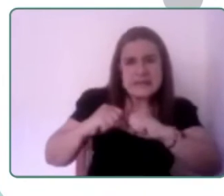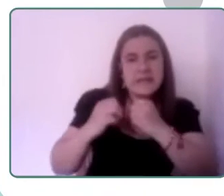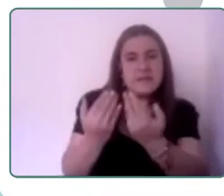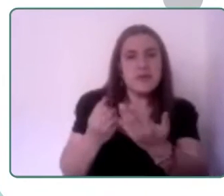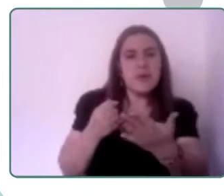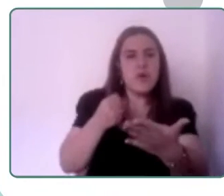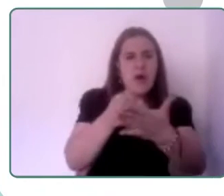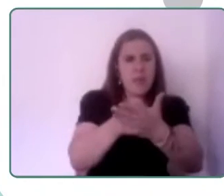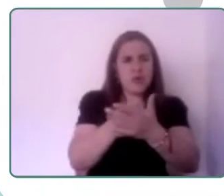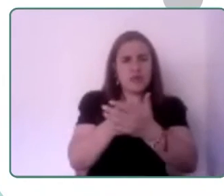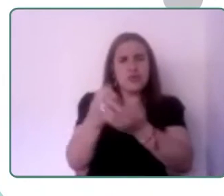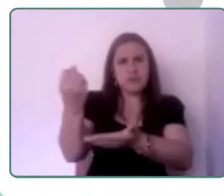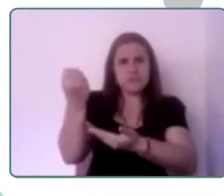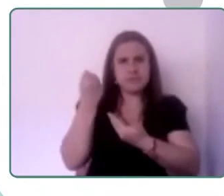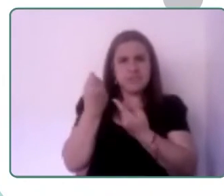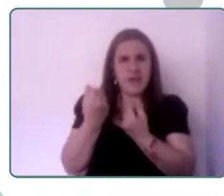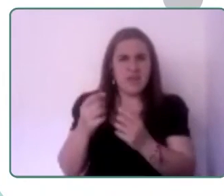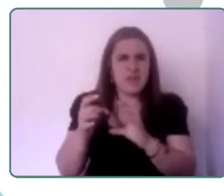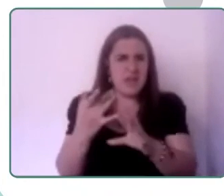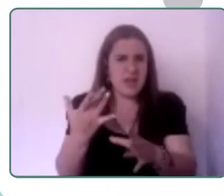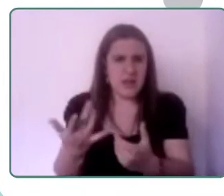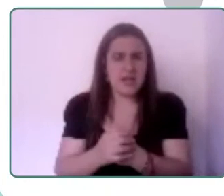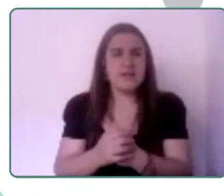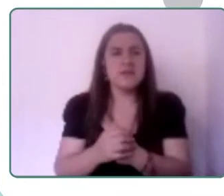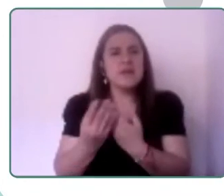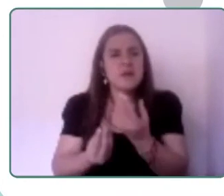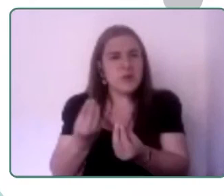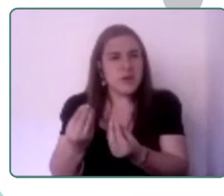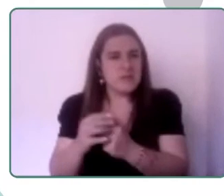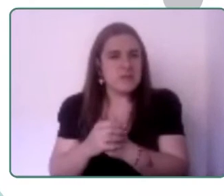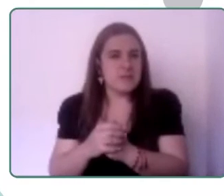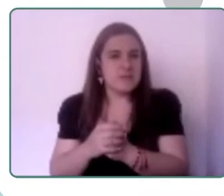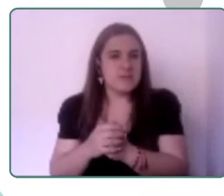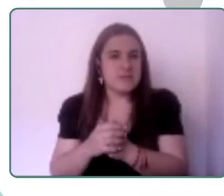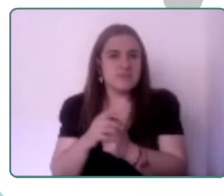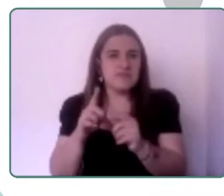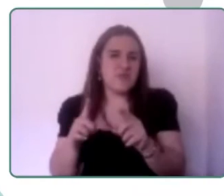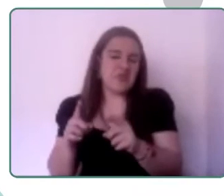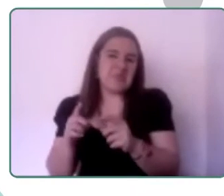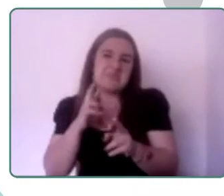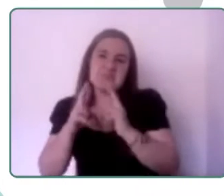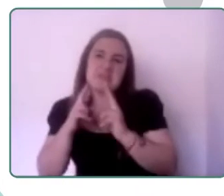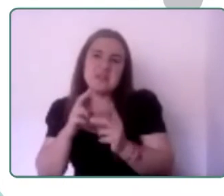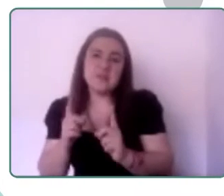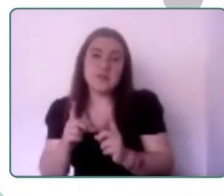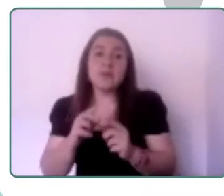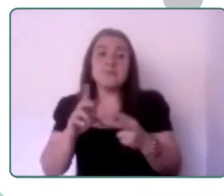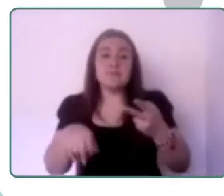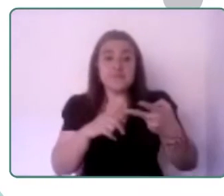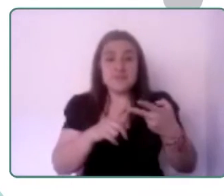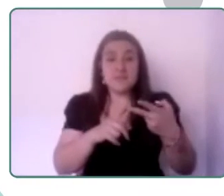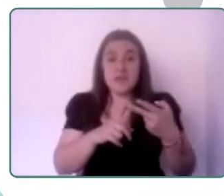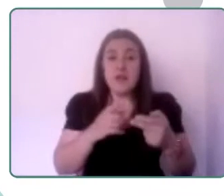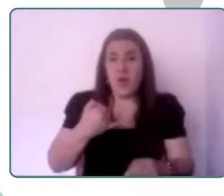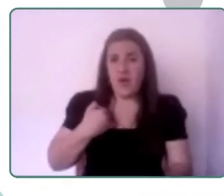relación intersubjetiva. Los hallazgos han denotado una juventud con poca xenofobia por condiciones